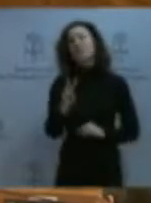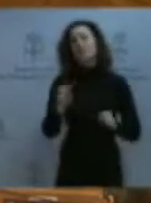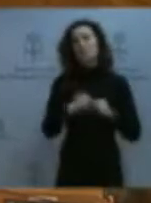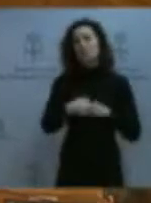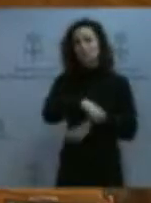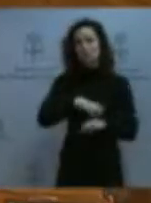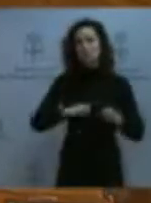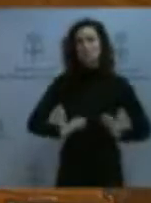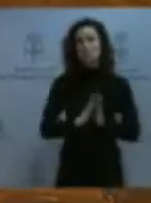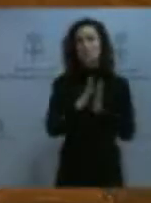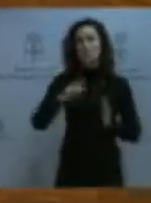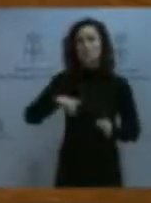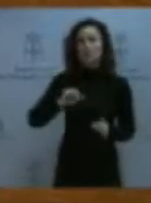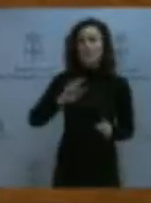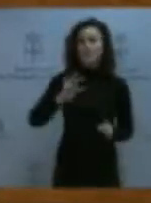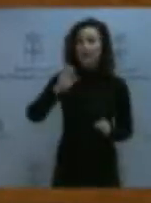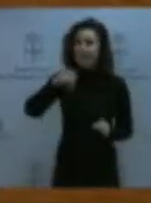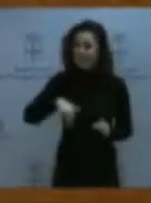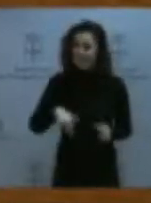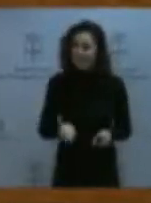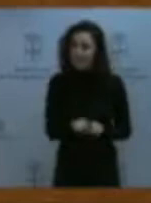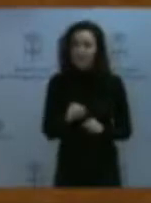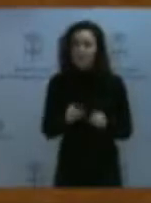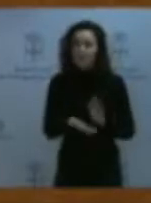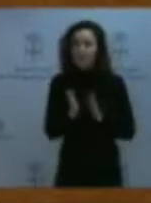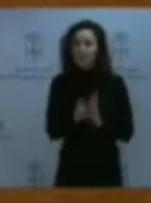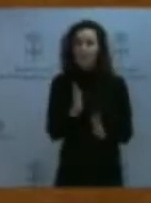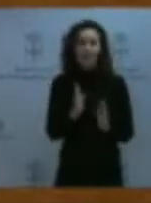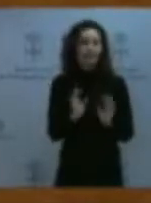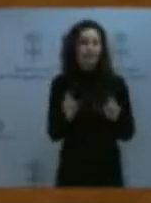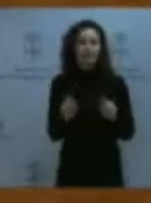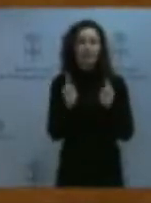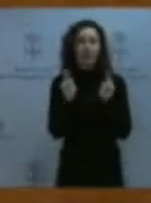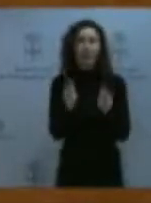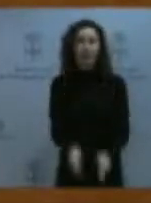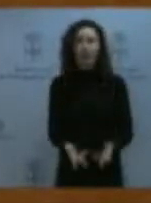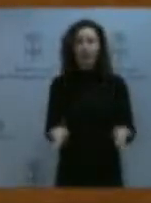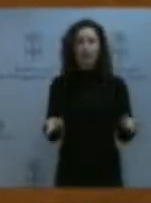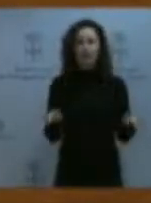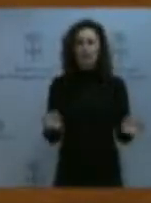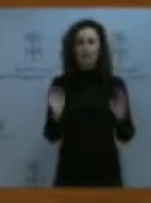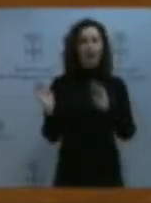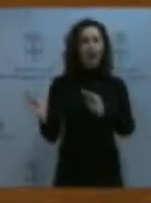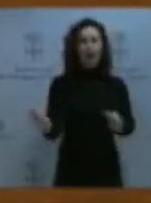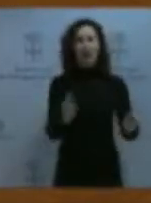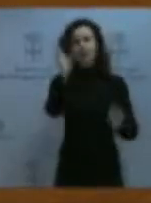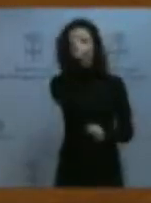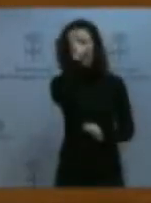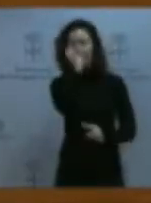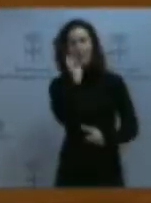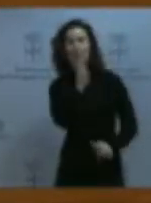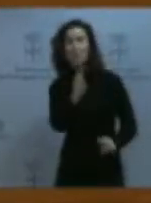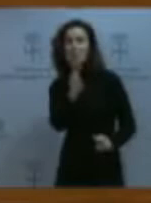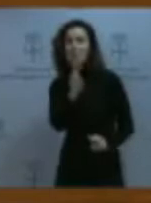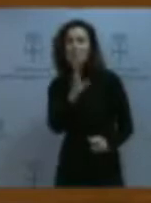de una muerte anunciada. Hemos visto la alarma de los científicos. Hemos visto también la voz de alarma